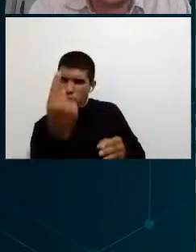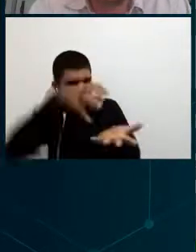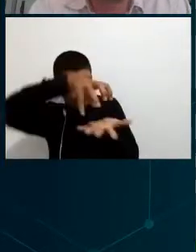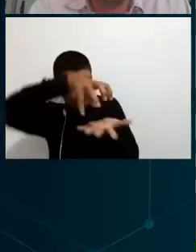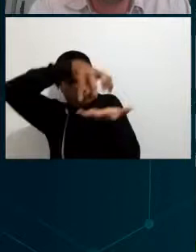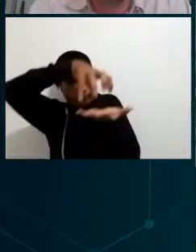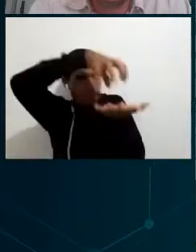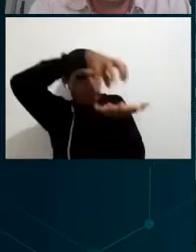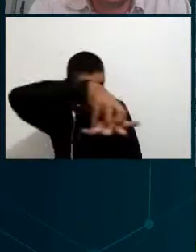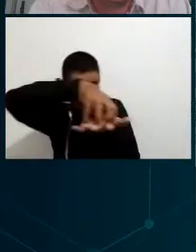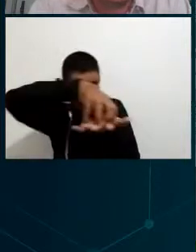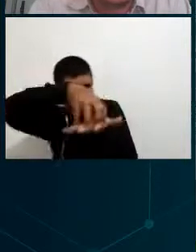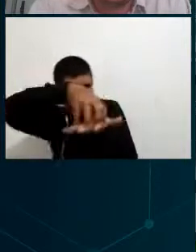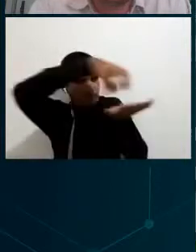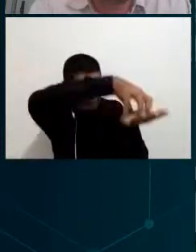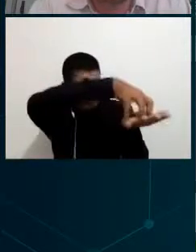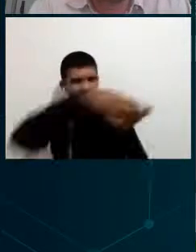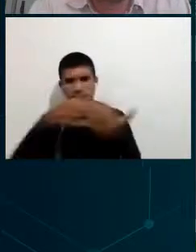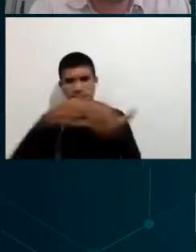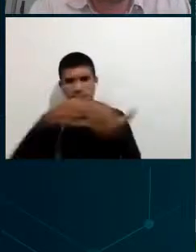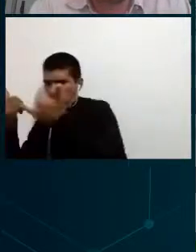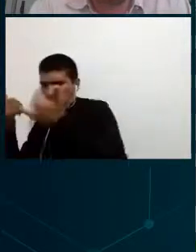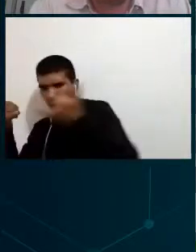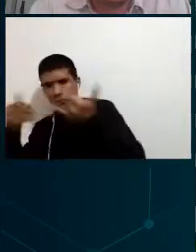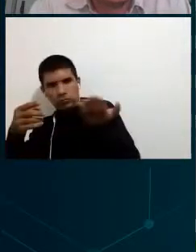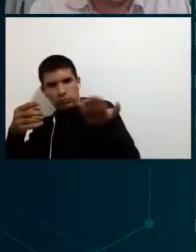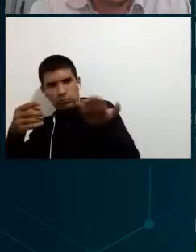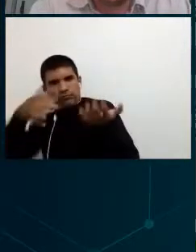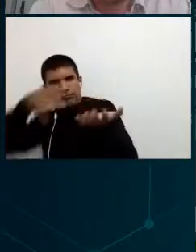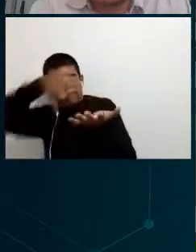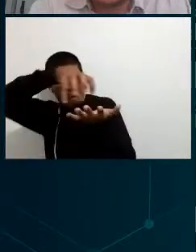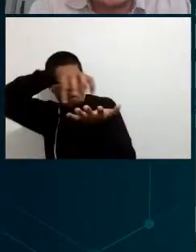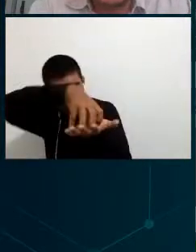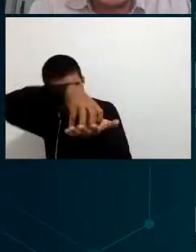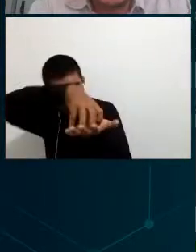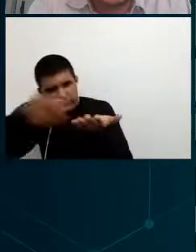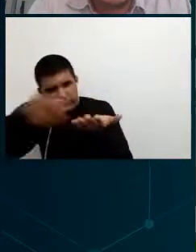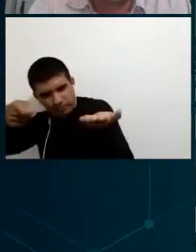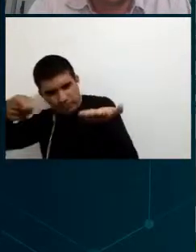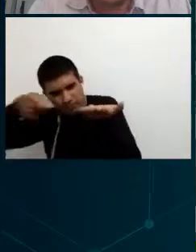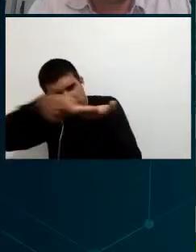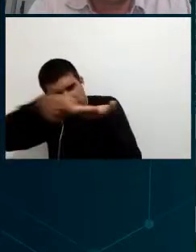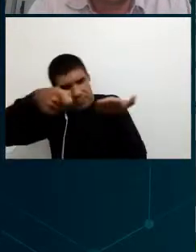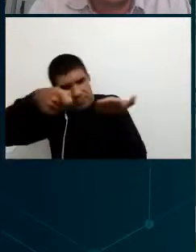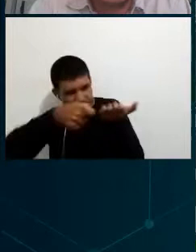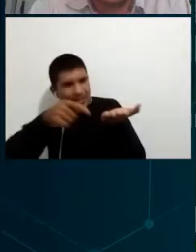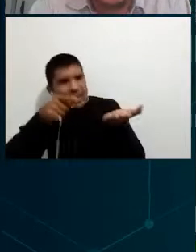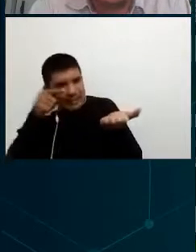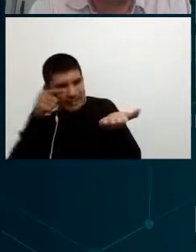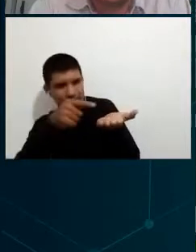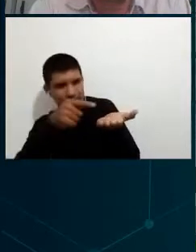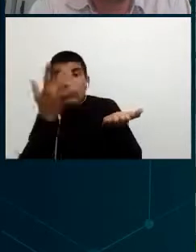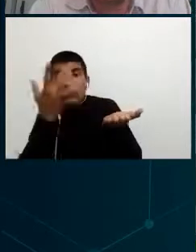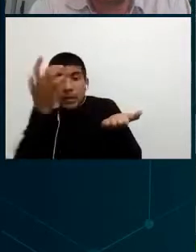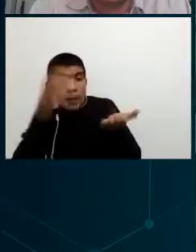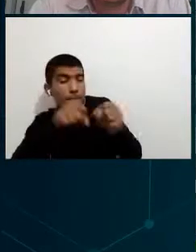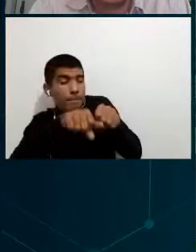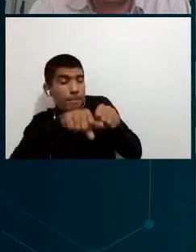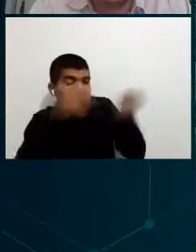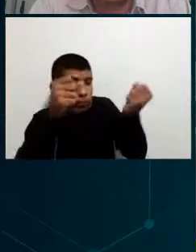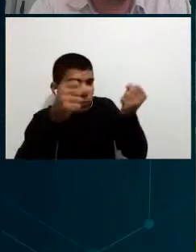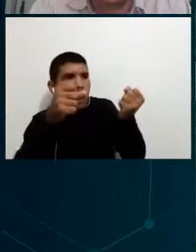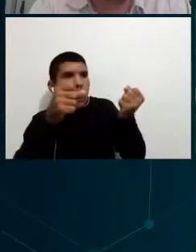del canal de comunicación de las protecciones diferenciales de línea, lo cual más o menos estimamos un ahorro de 23